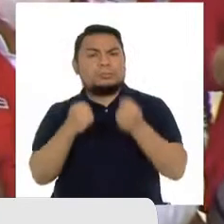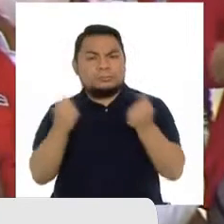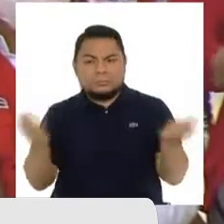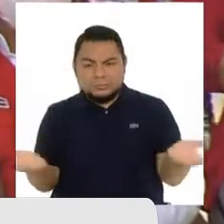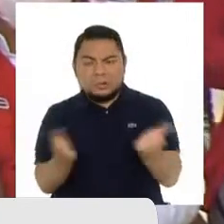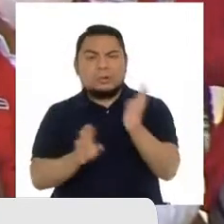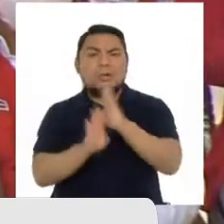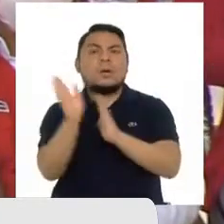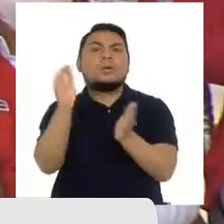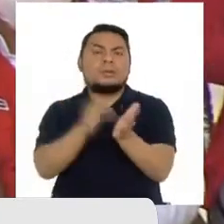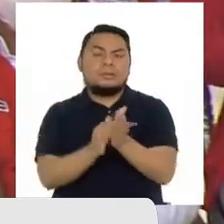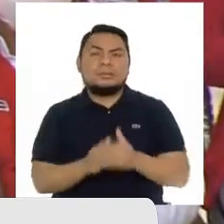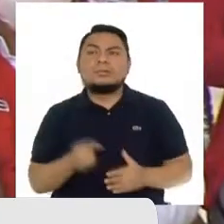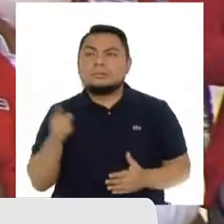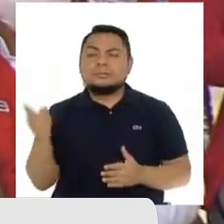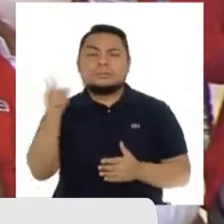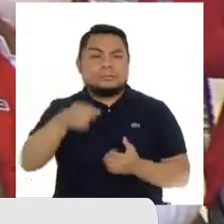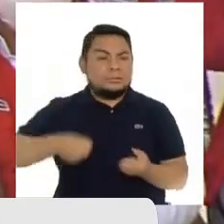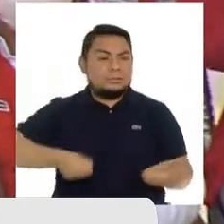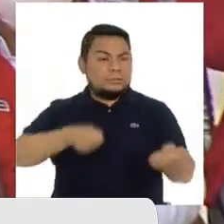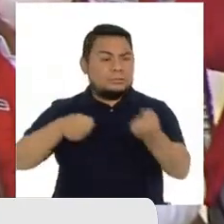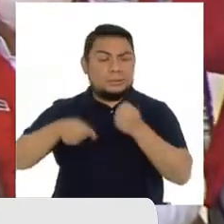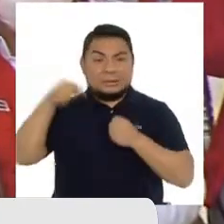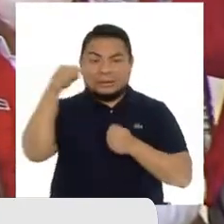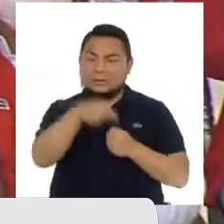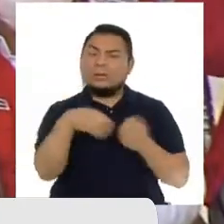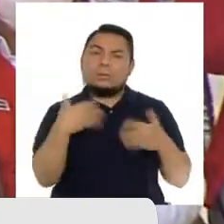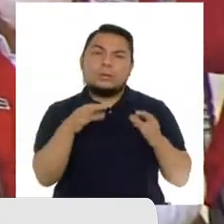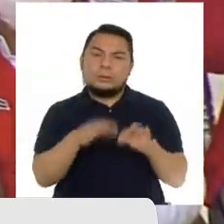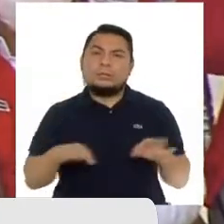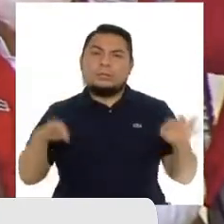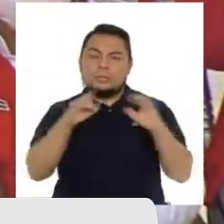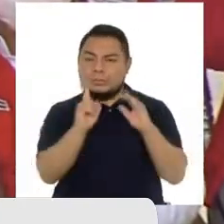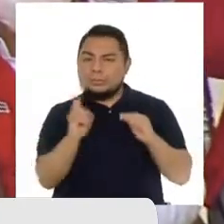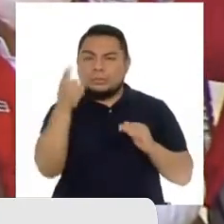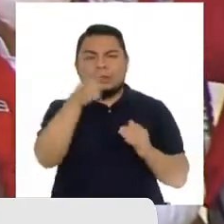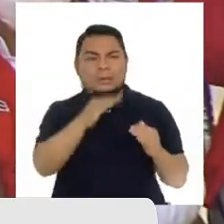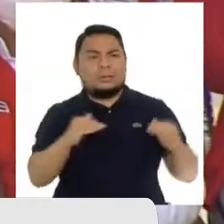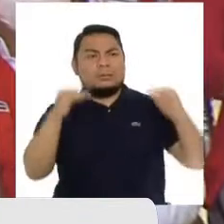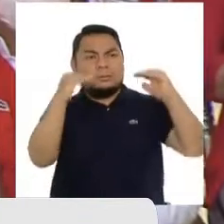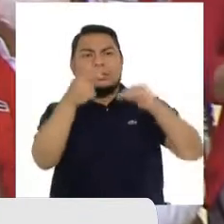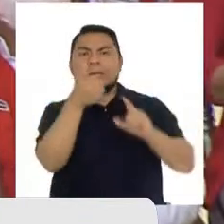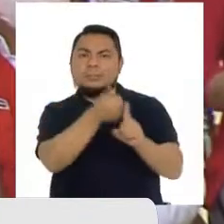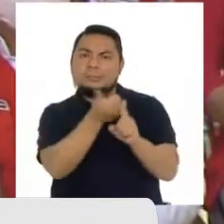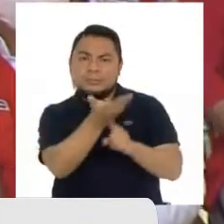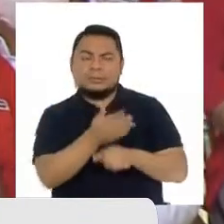y colocar a la agricultura en el sitial que le corresponde